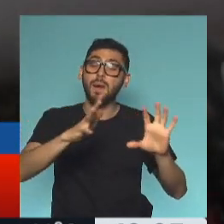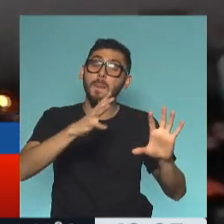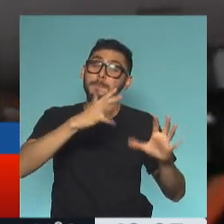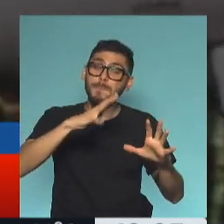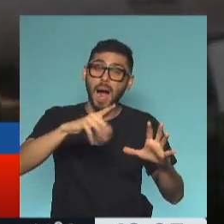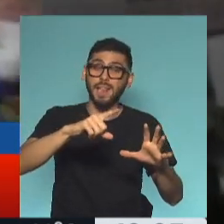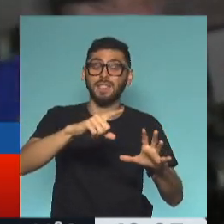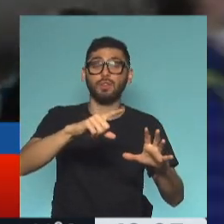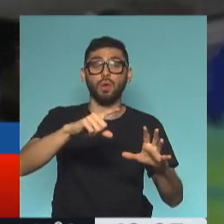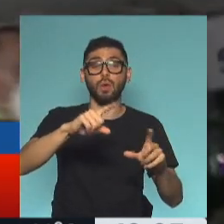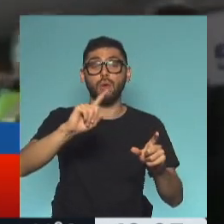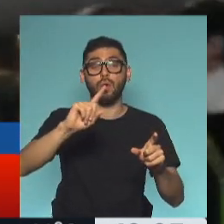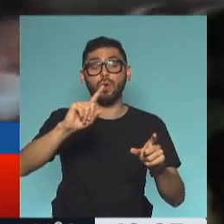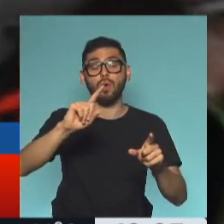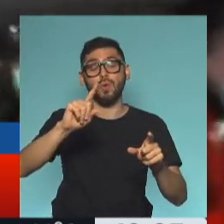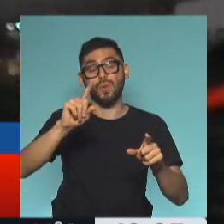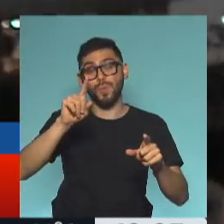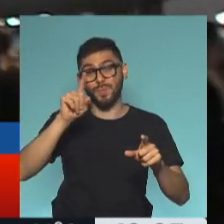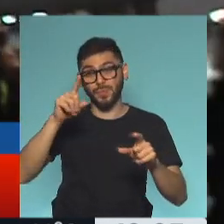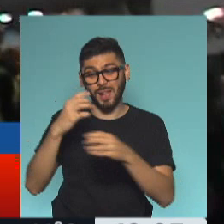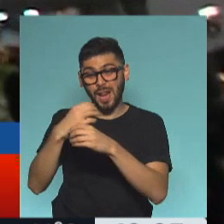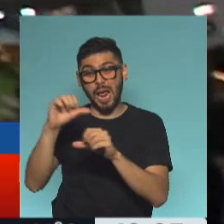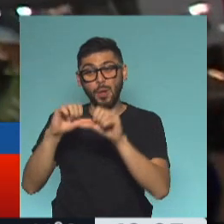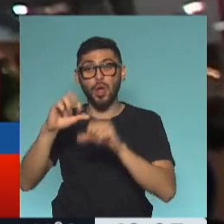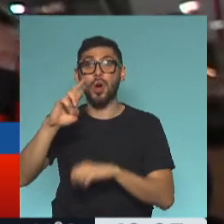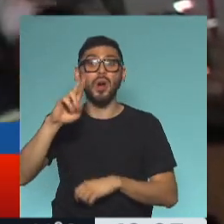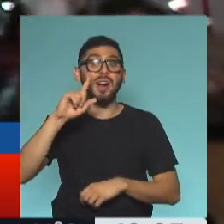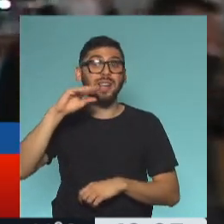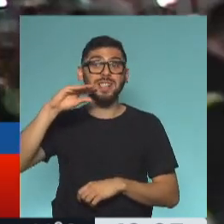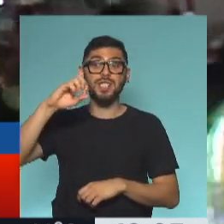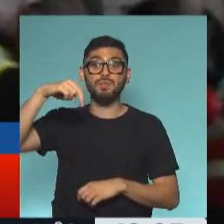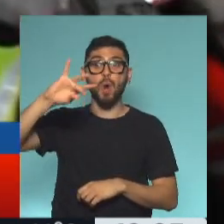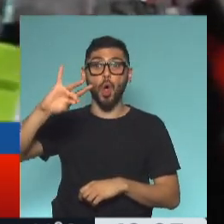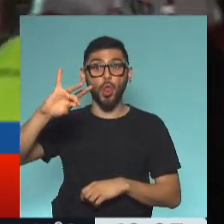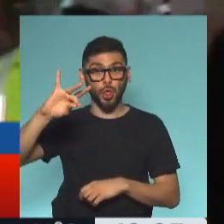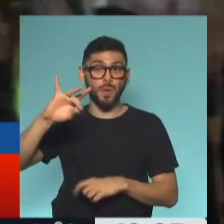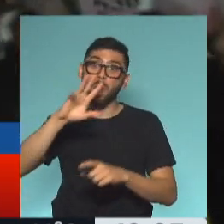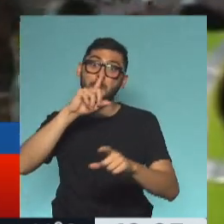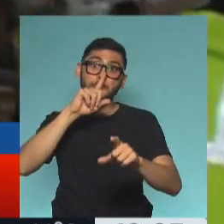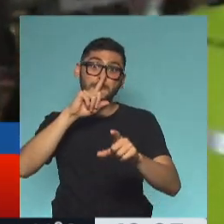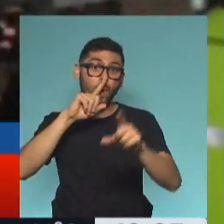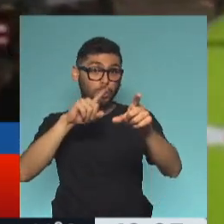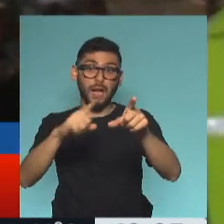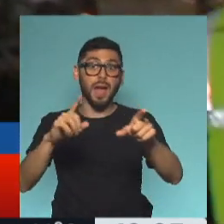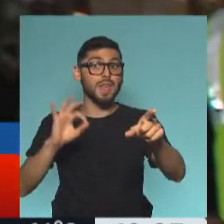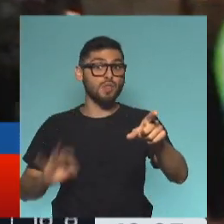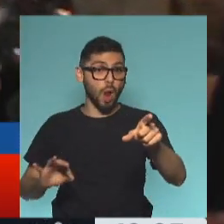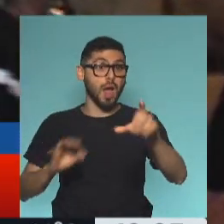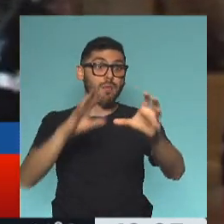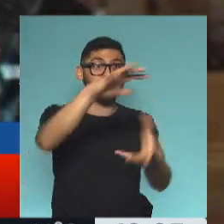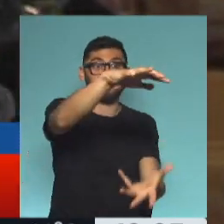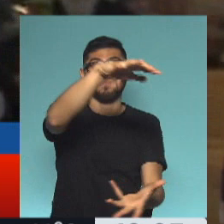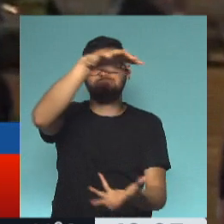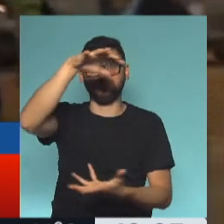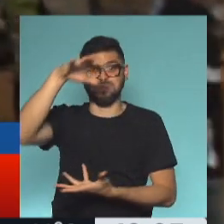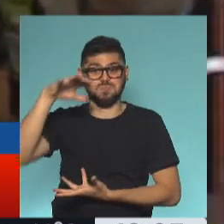venía, que tiene avanzado el laboratorio Richmond en la Argentina con el Instituto Gamaleya de Moscú. Al revés, es como llegaría el principio